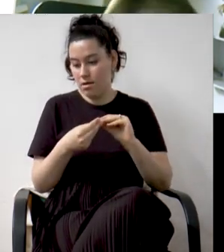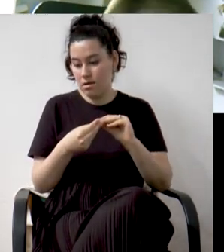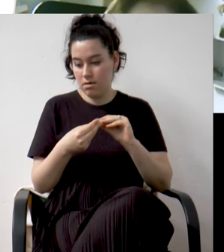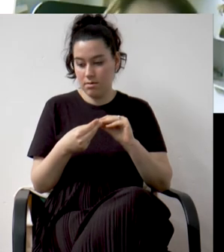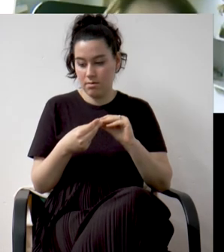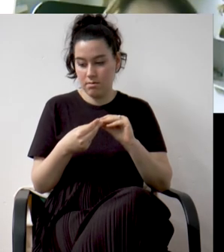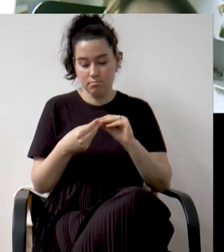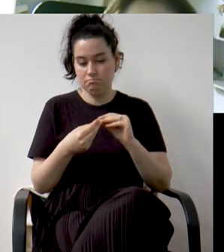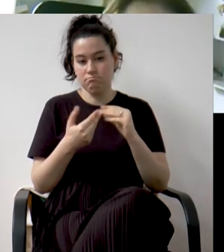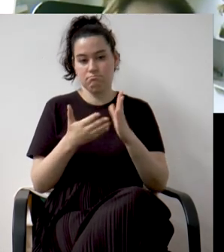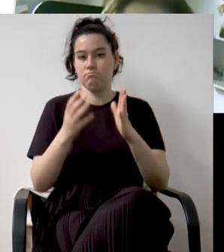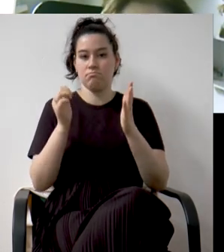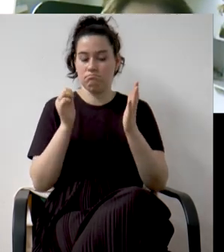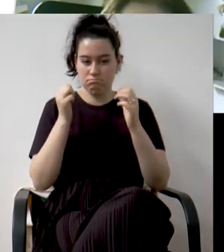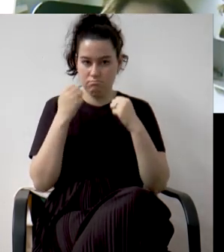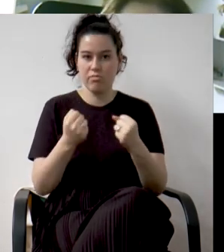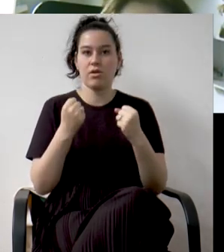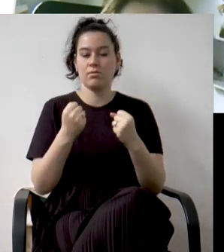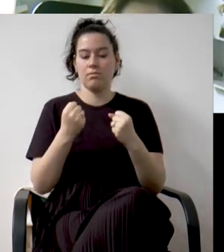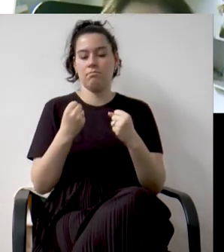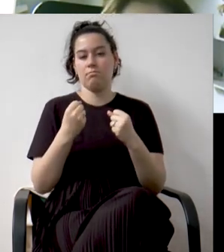con pie de plomo, me explico,